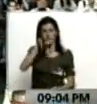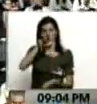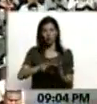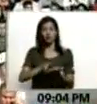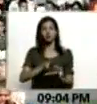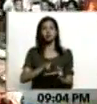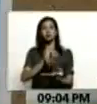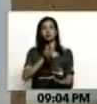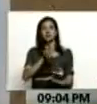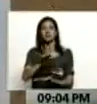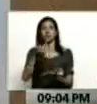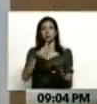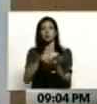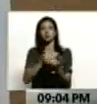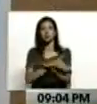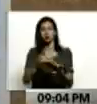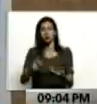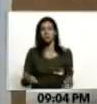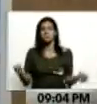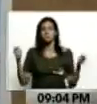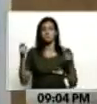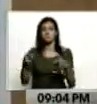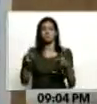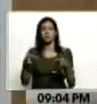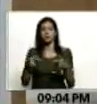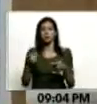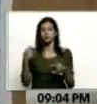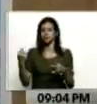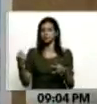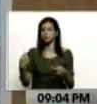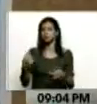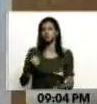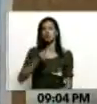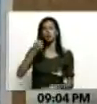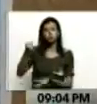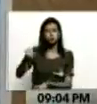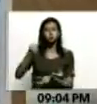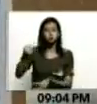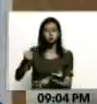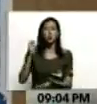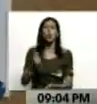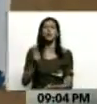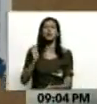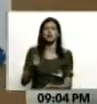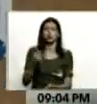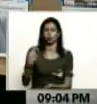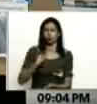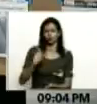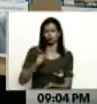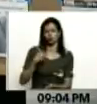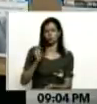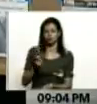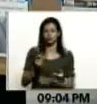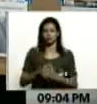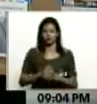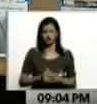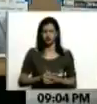bolívares aprueban 25000 millones para el pago de prestaciones a maestro jubilado